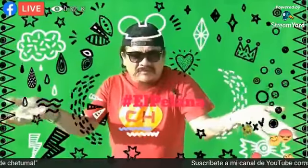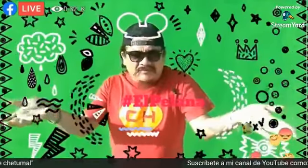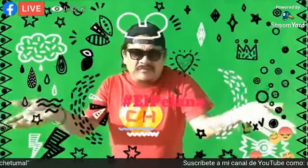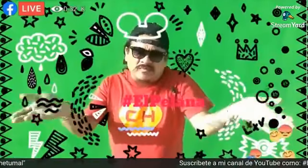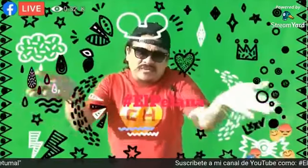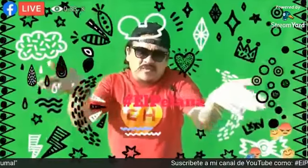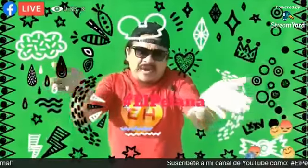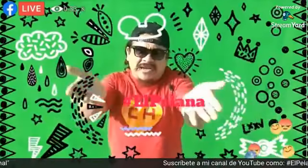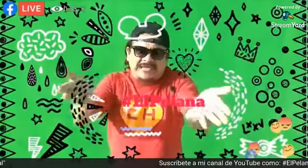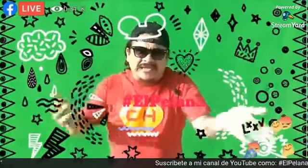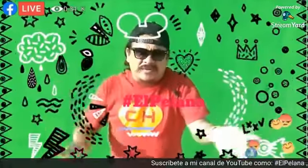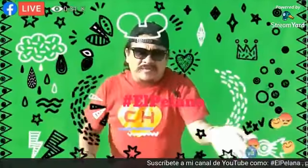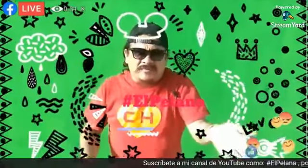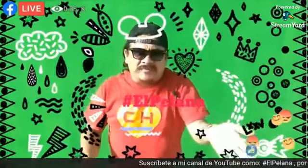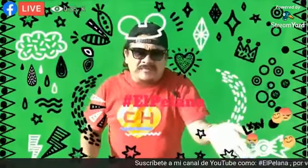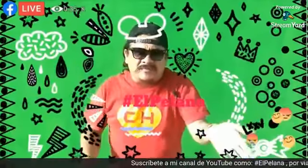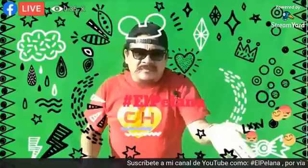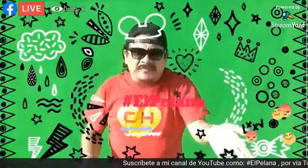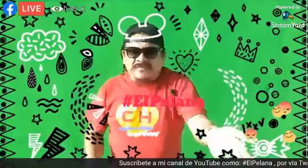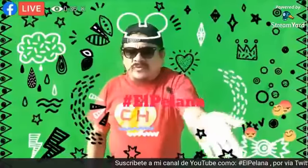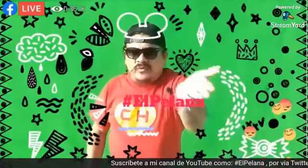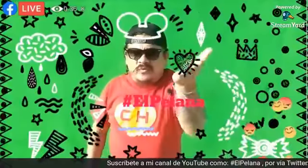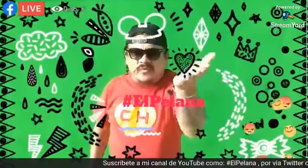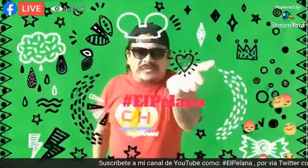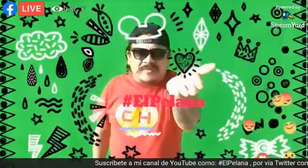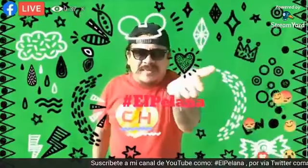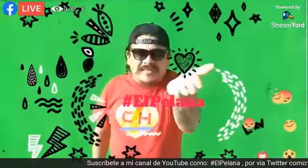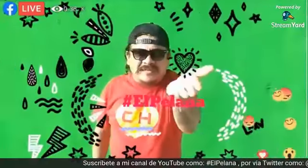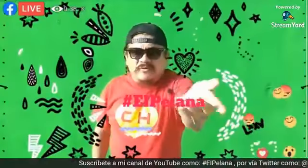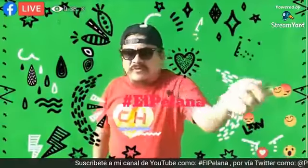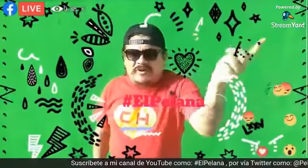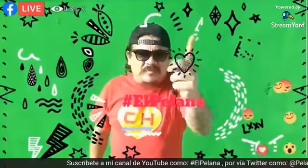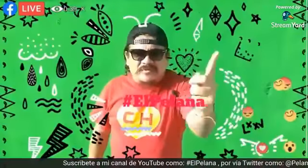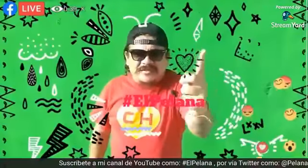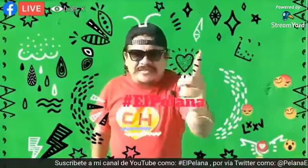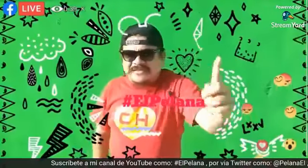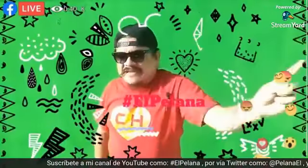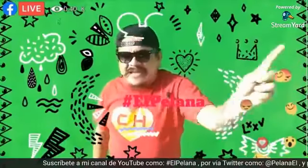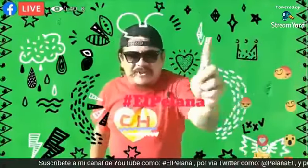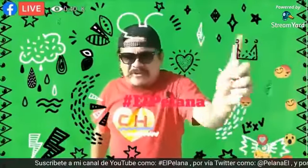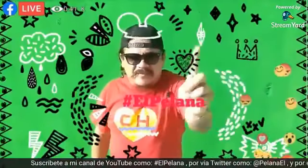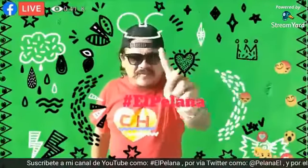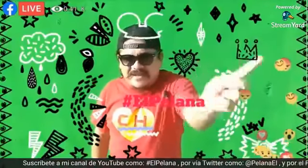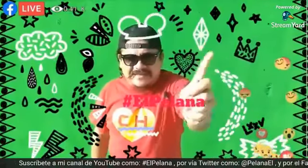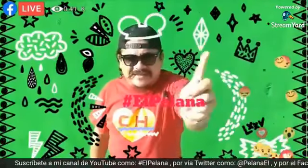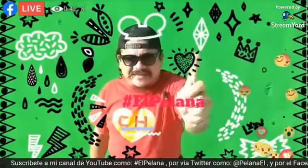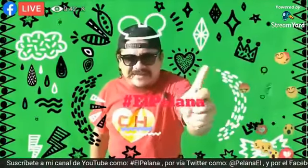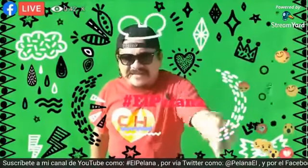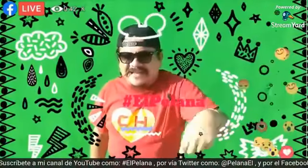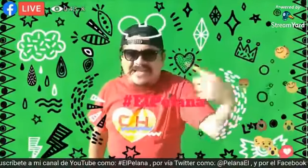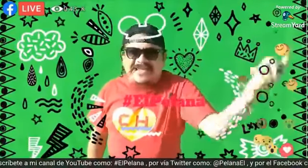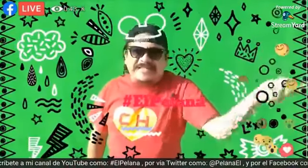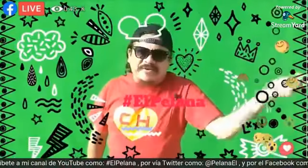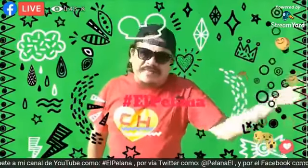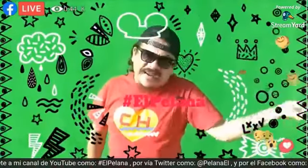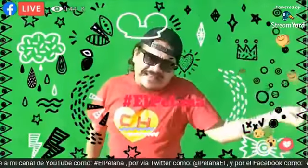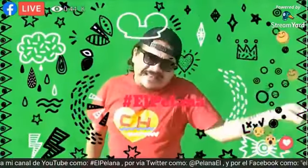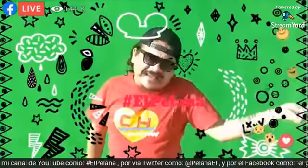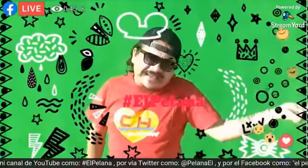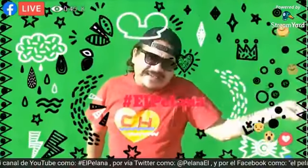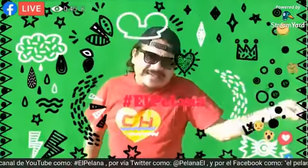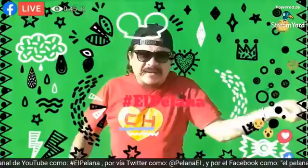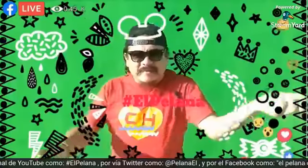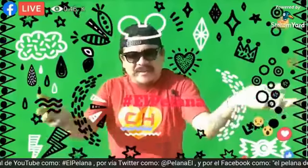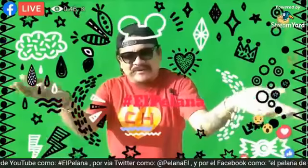Bueno, pues como aquel que escribió, tu puta madre, lo único que le puedo decir, que no era mi madre, era su